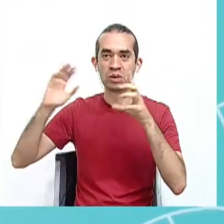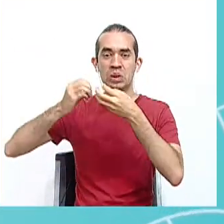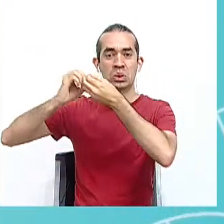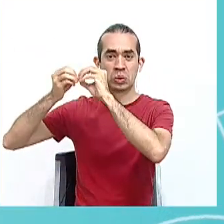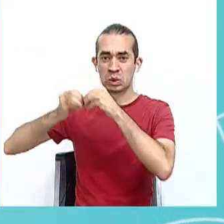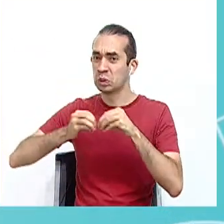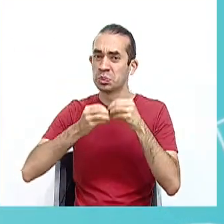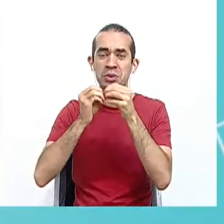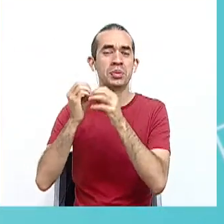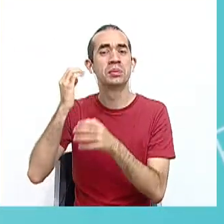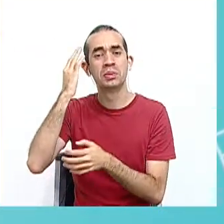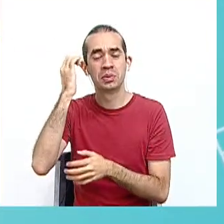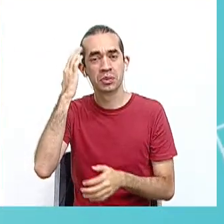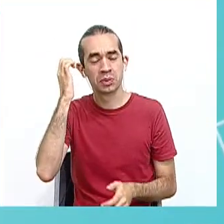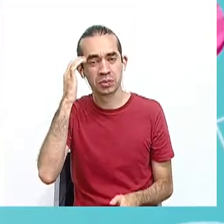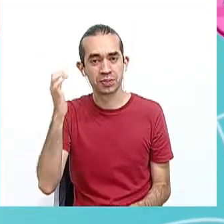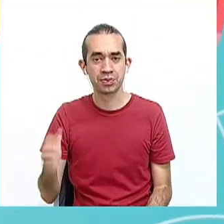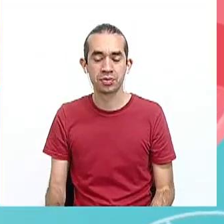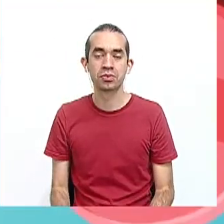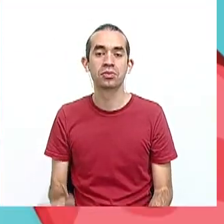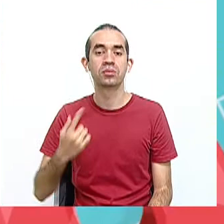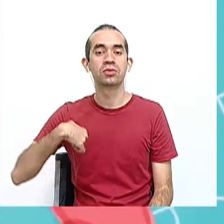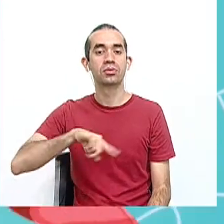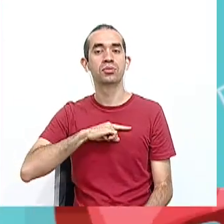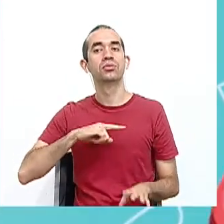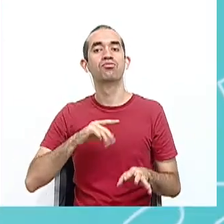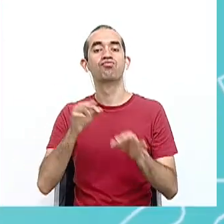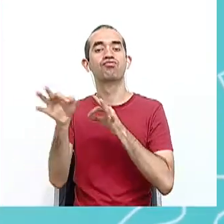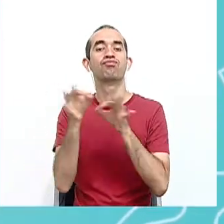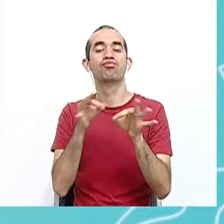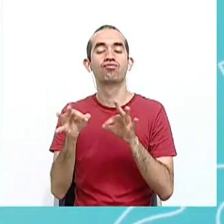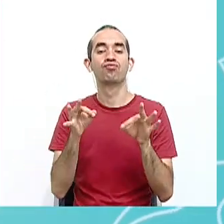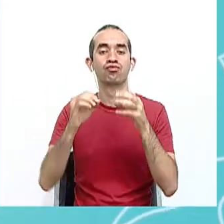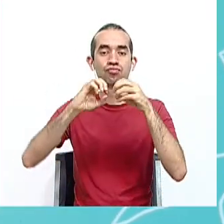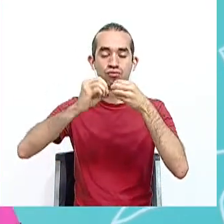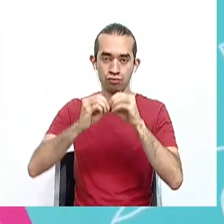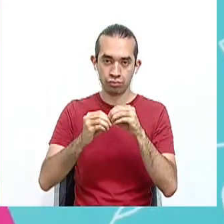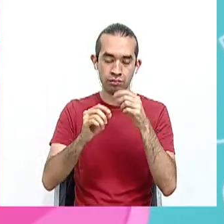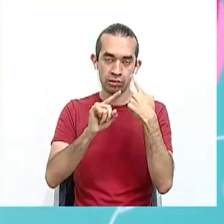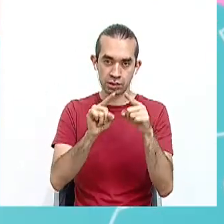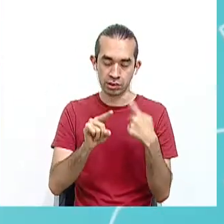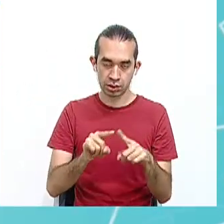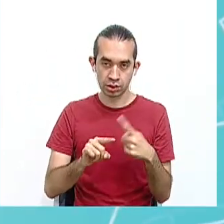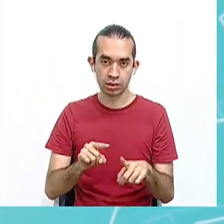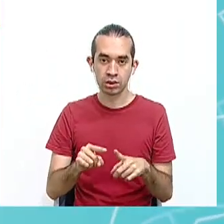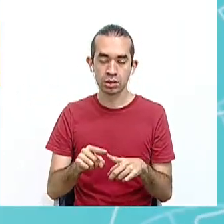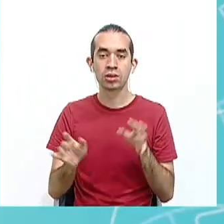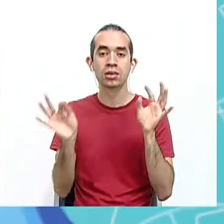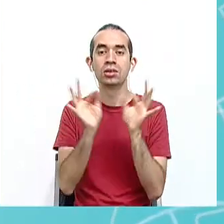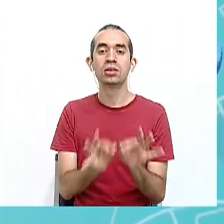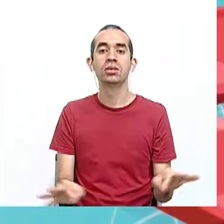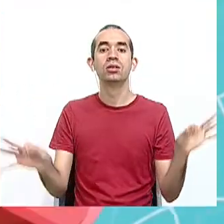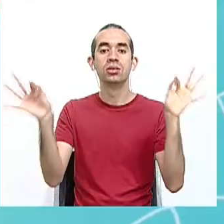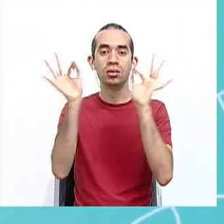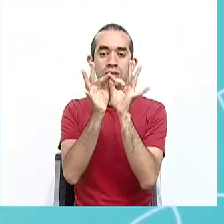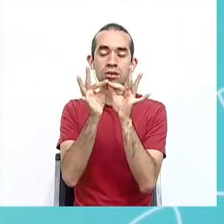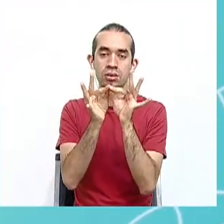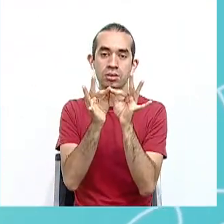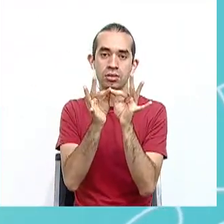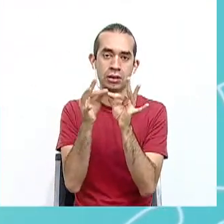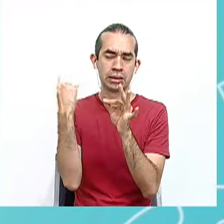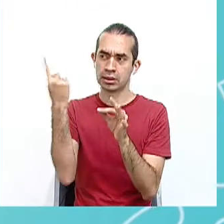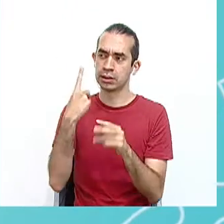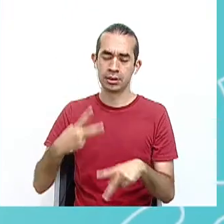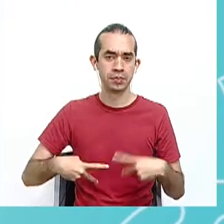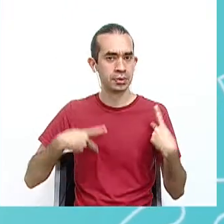números. ¿Por qué? Porque vamos a tratar sobre las expresiones numéricas. Sí, es muy importante, han sido parte de la vida del